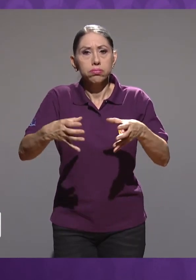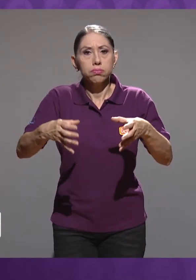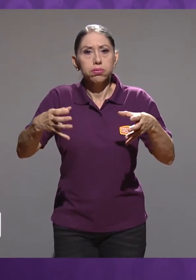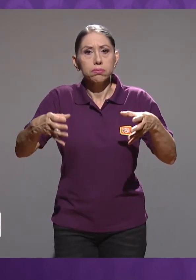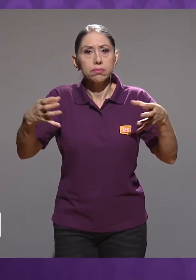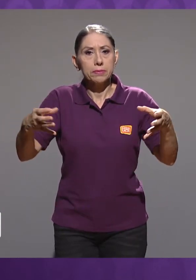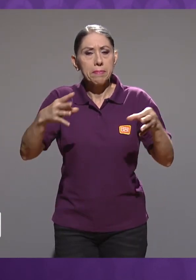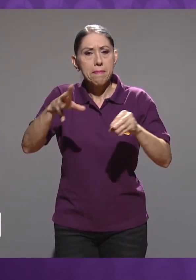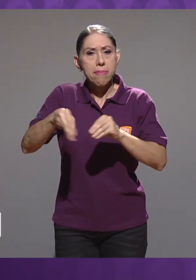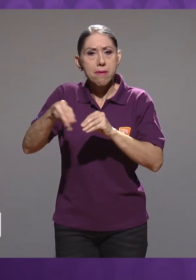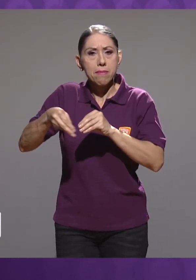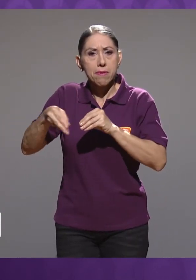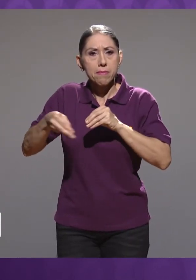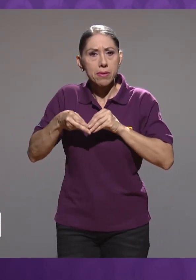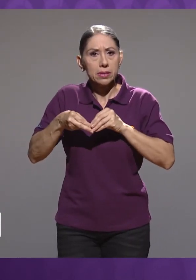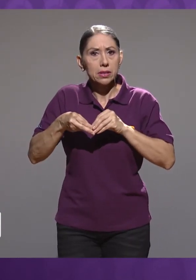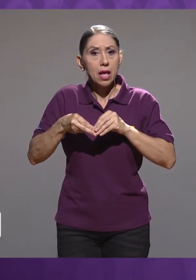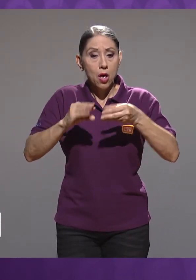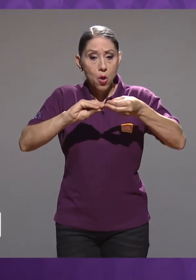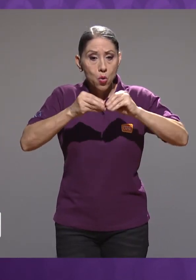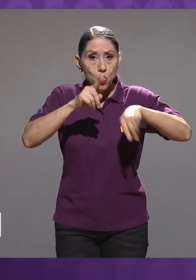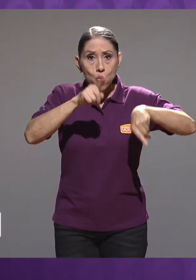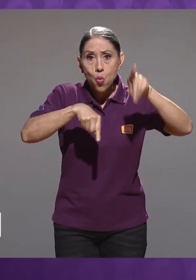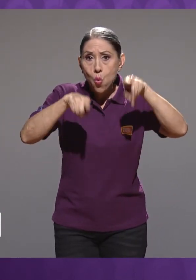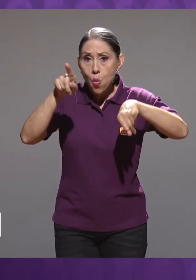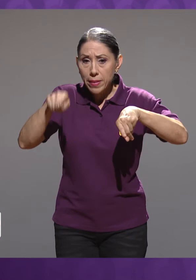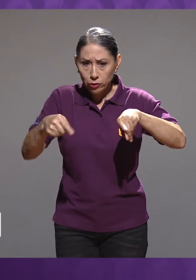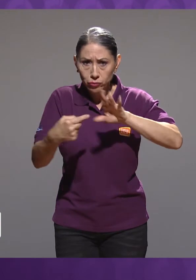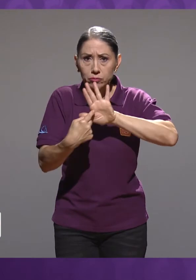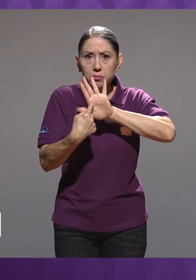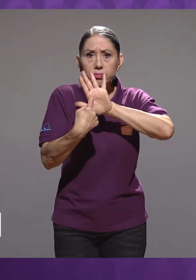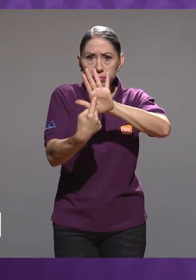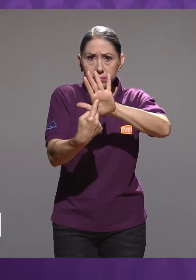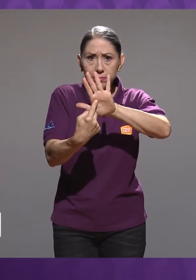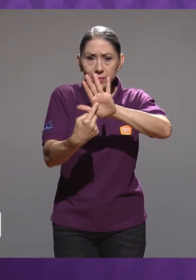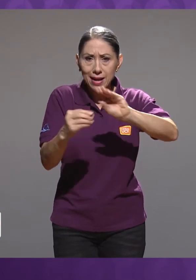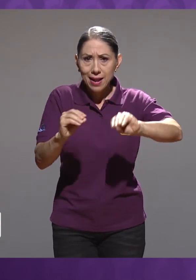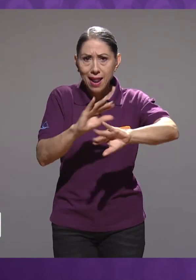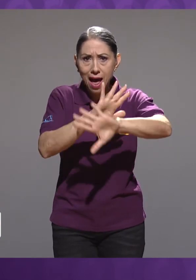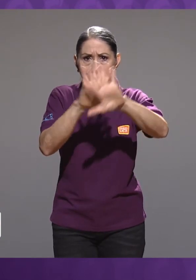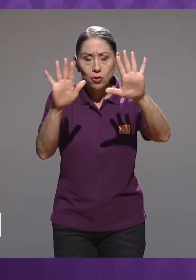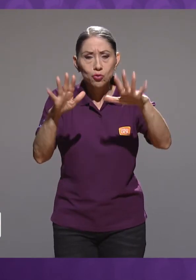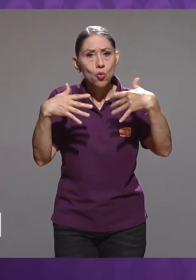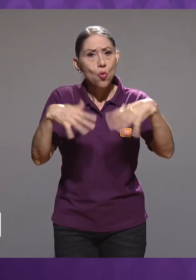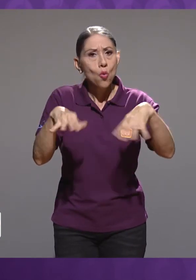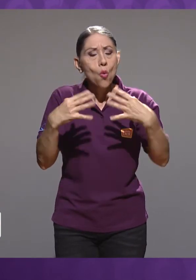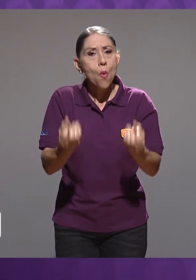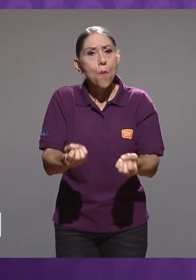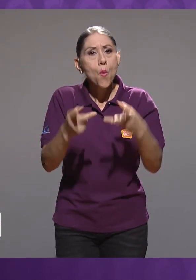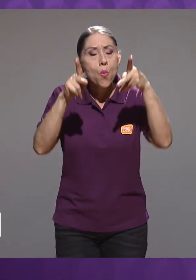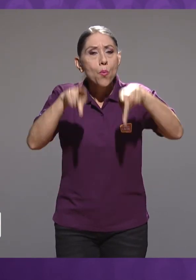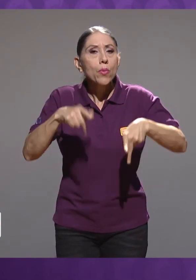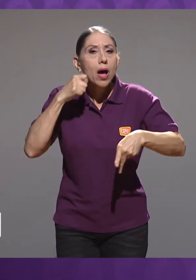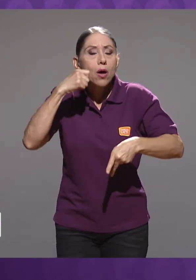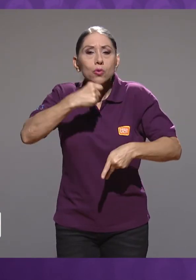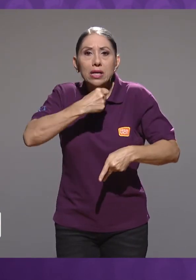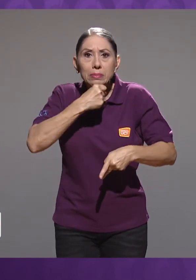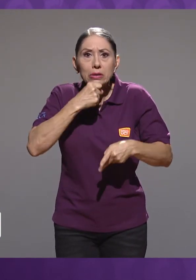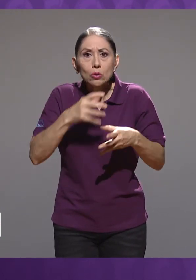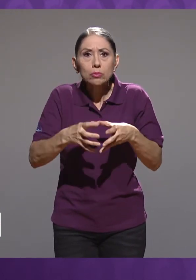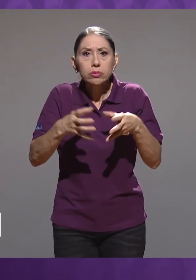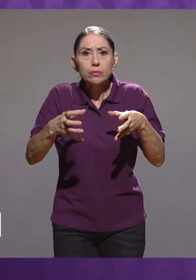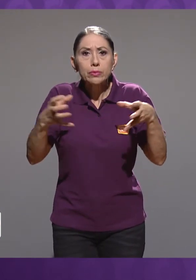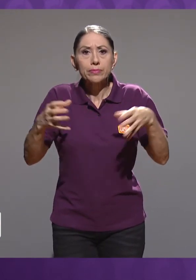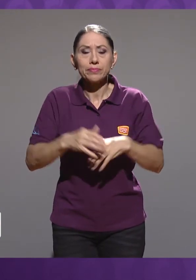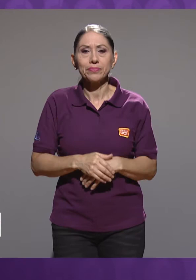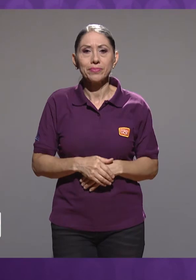y los números pues son claros, las estadísticas, las proyecciones de la cantidad de adulto mayor que hay día a